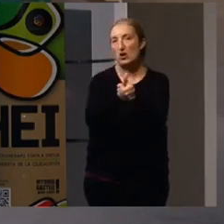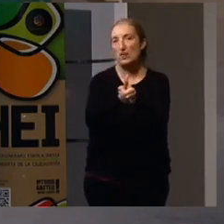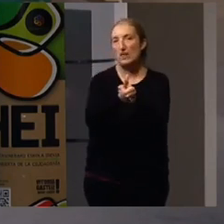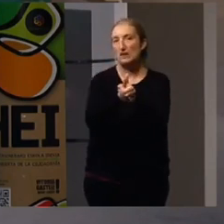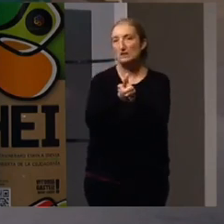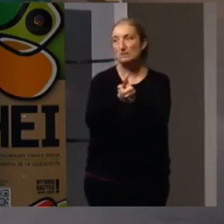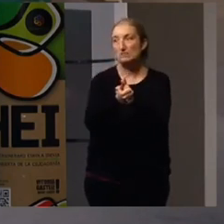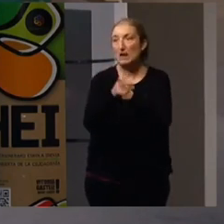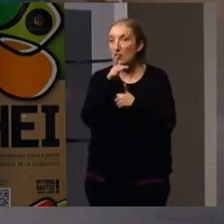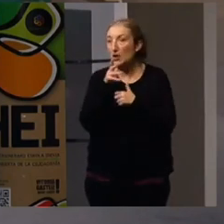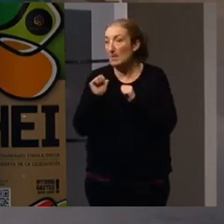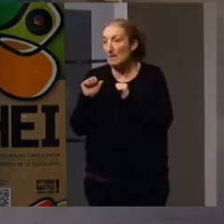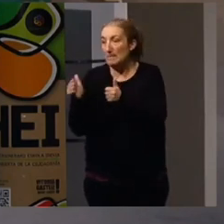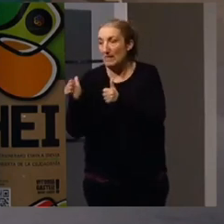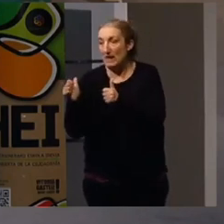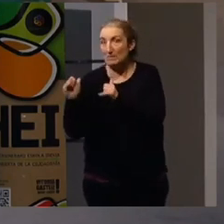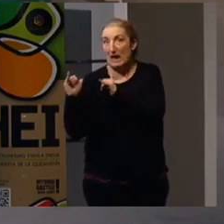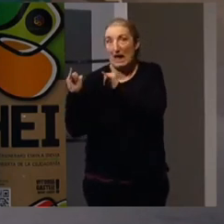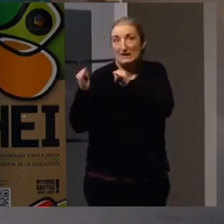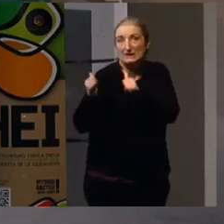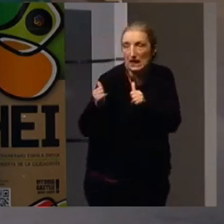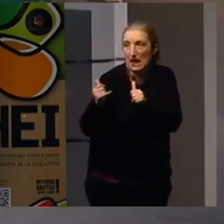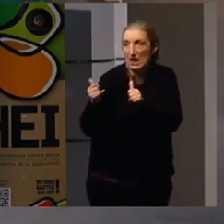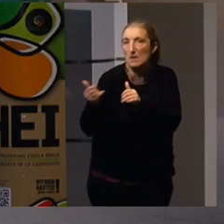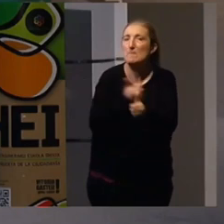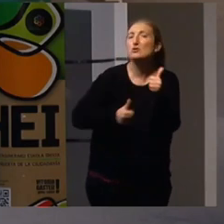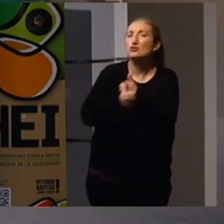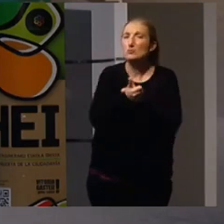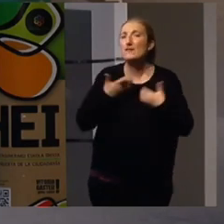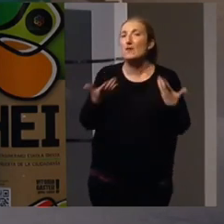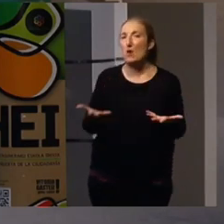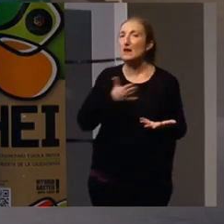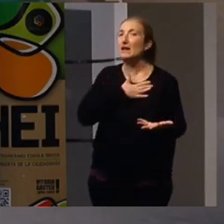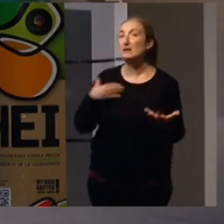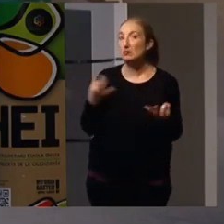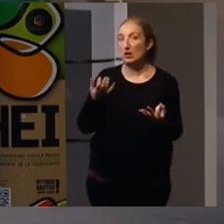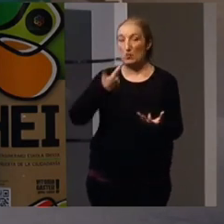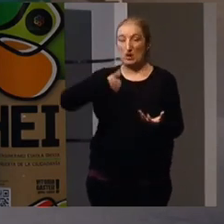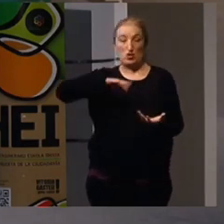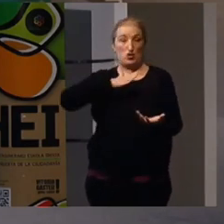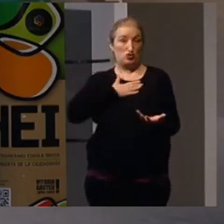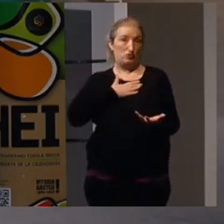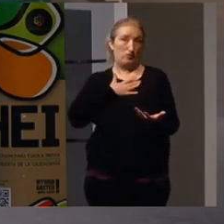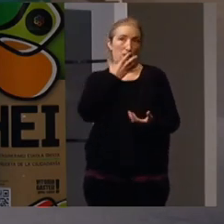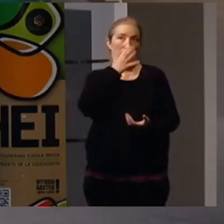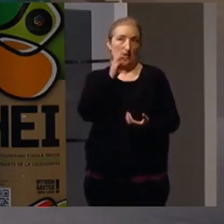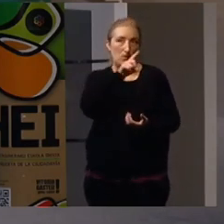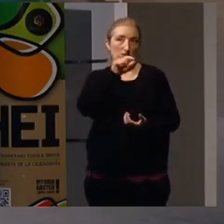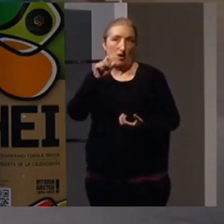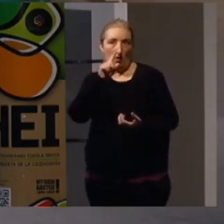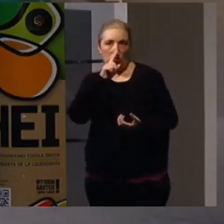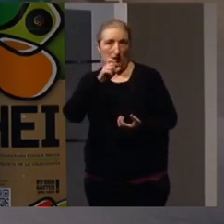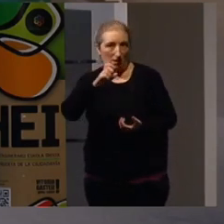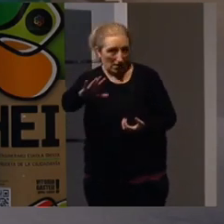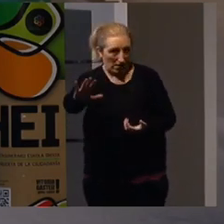para lo que quiera que sea que venga después. ¿Vale? Que quizá no lleguemos a verlo nosotros porque quizá falten 50 o 100 años para que